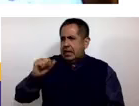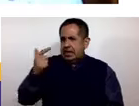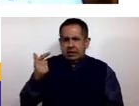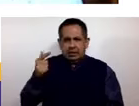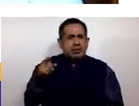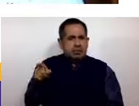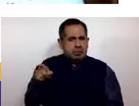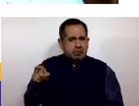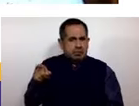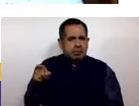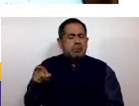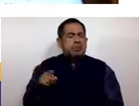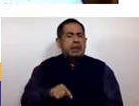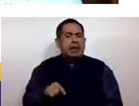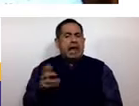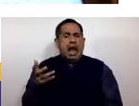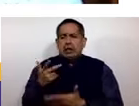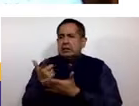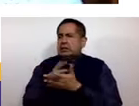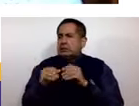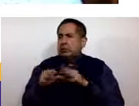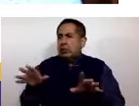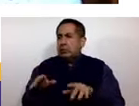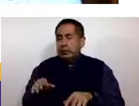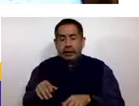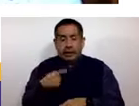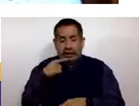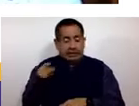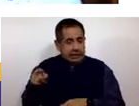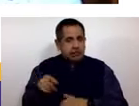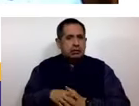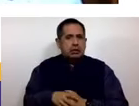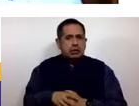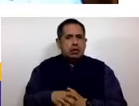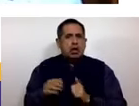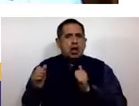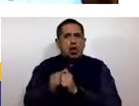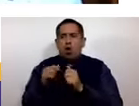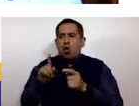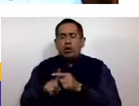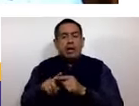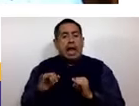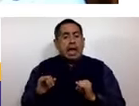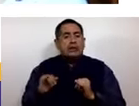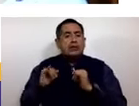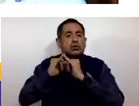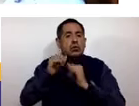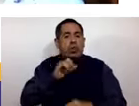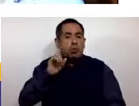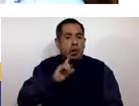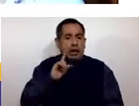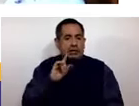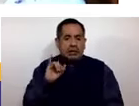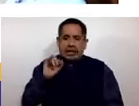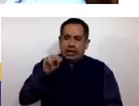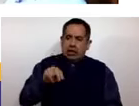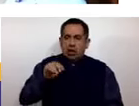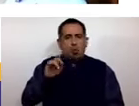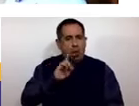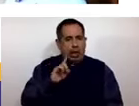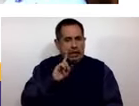INEGI, y junto con InMujeres, en donde, y hoy